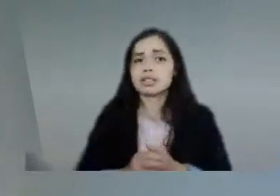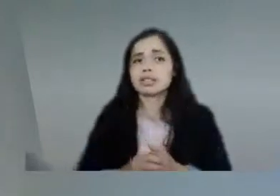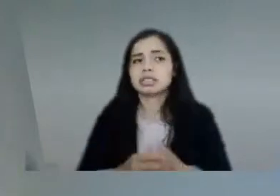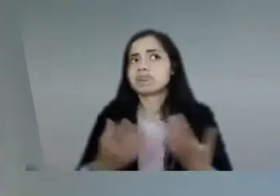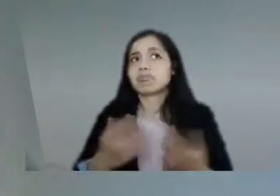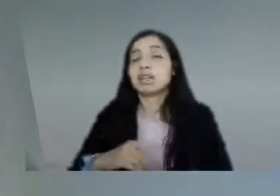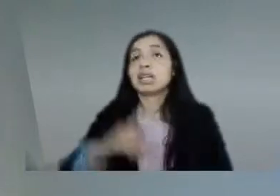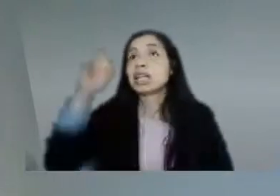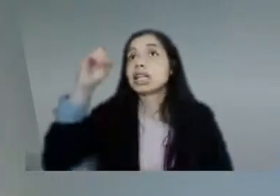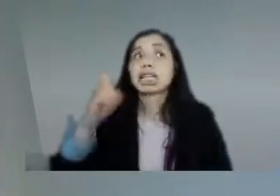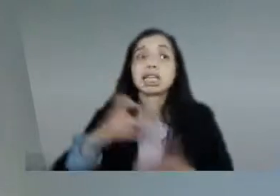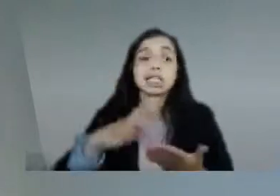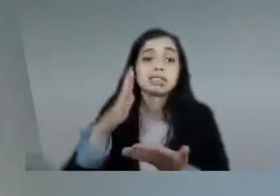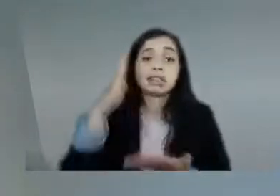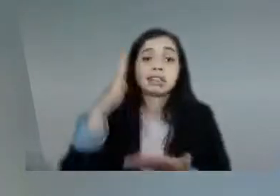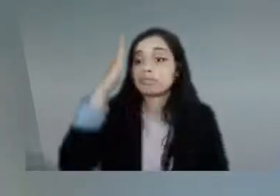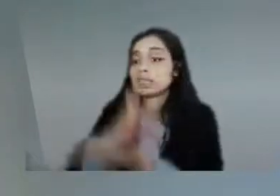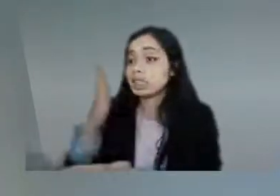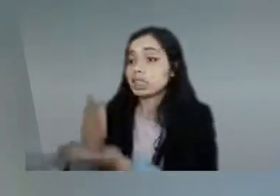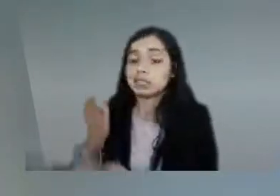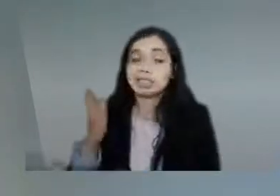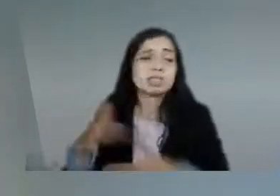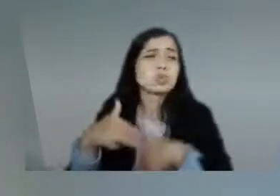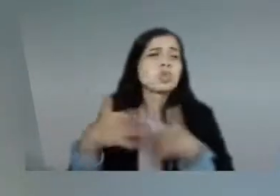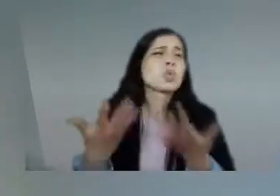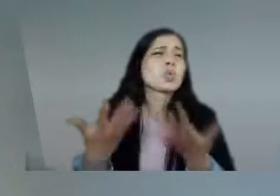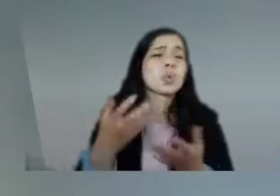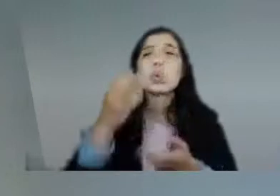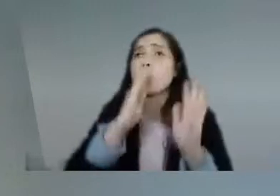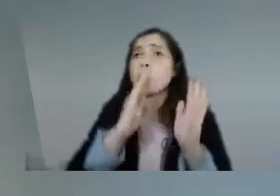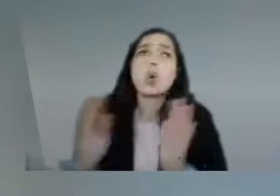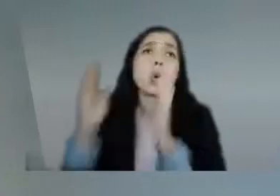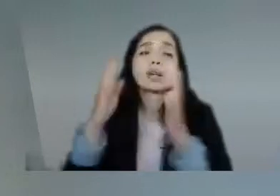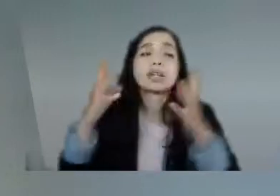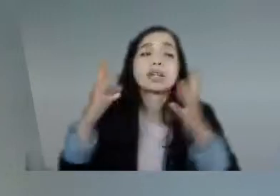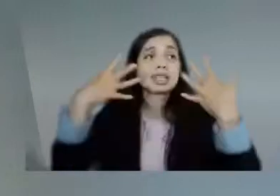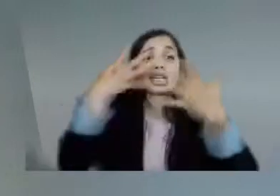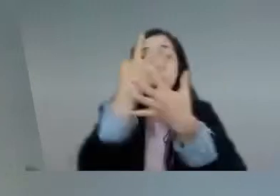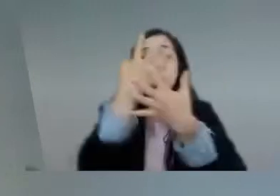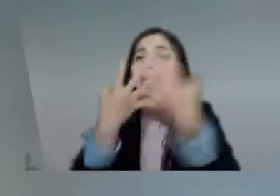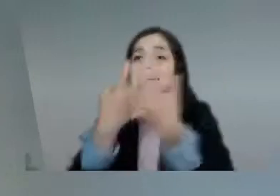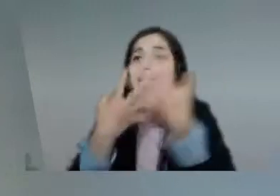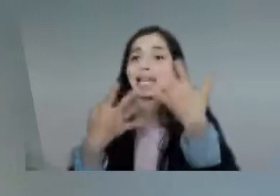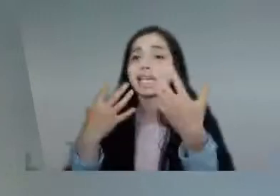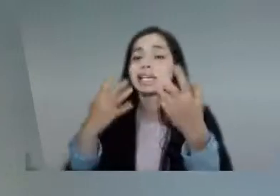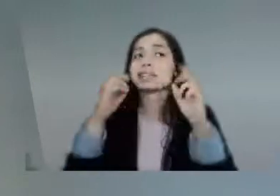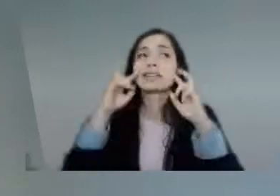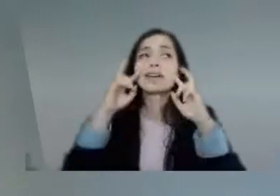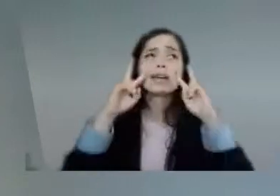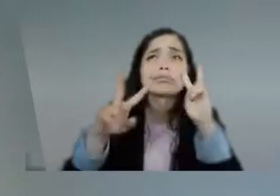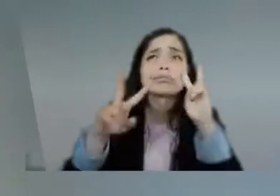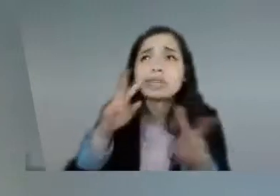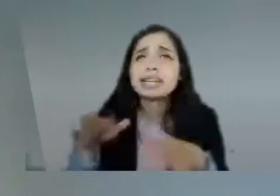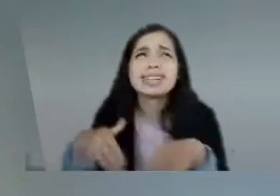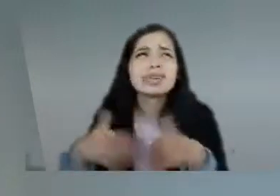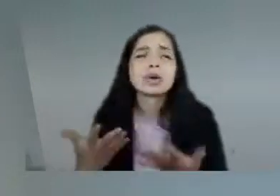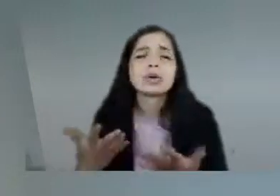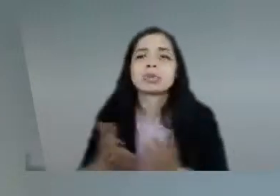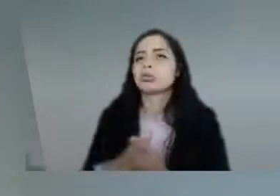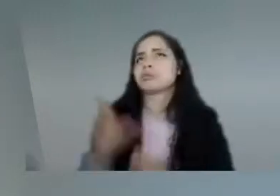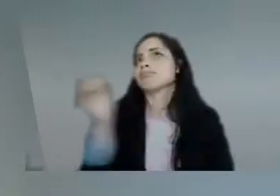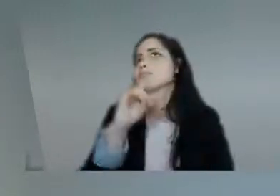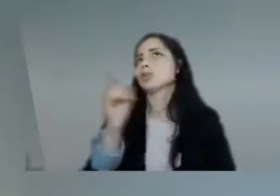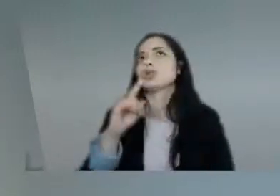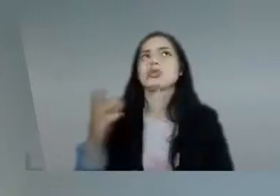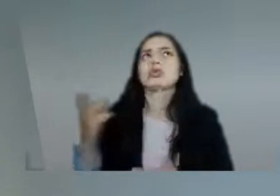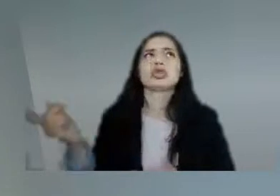mesa, sino que ya era todo tan, o sea, una conexión tan extraordinaria que todo fluyó de una manera que aún hoy en